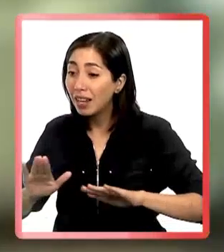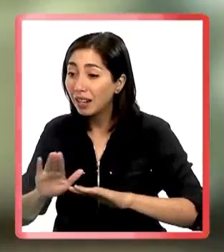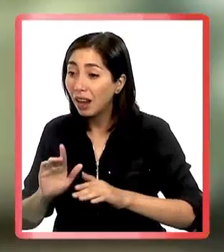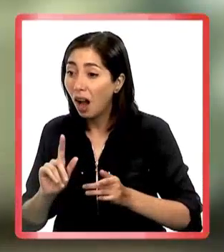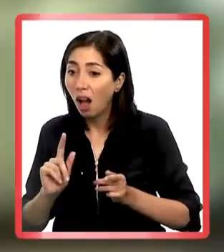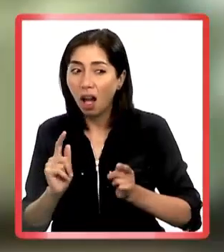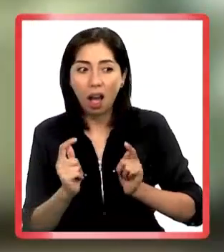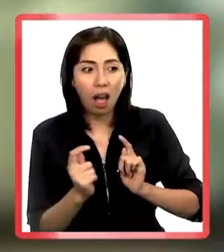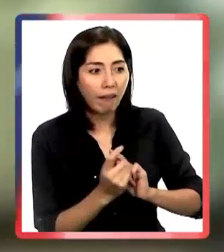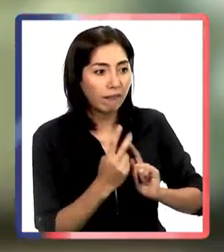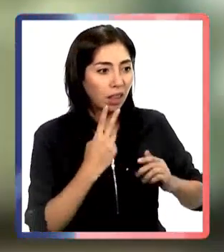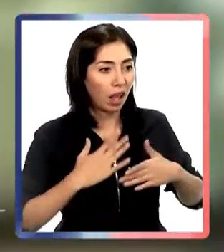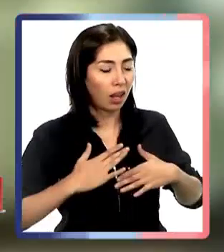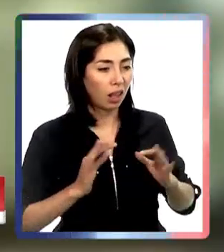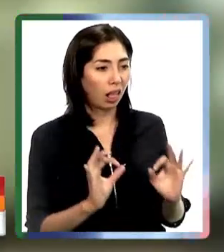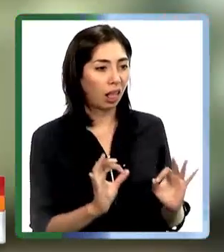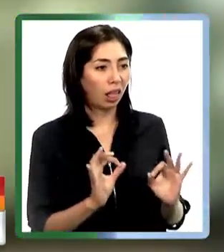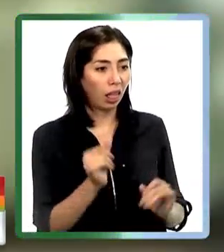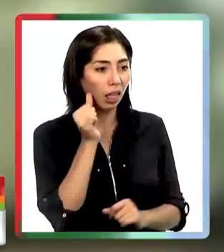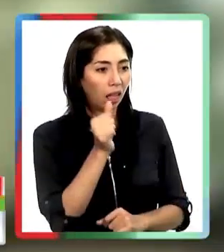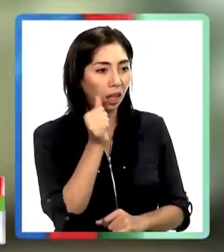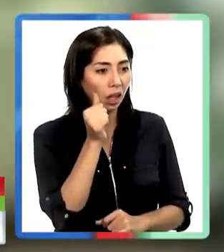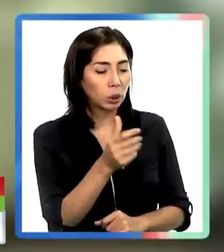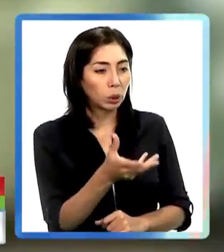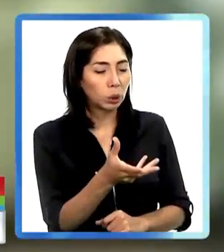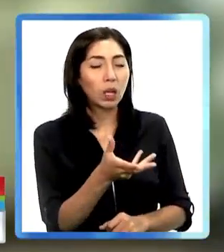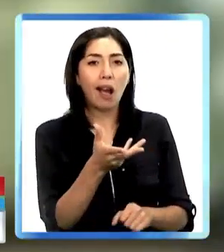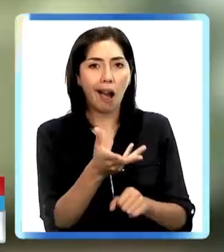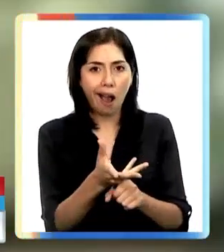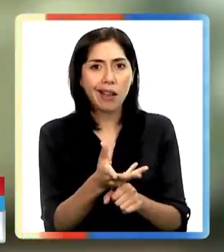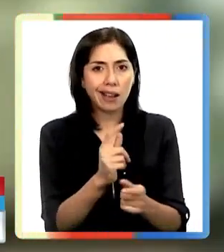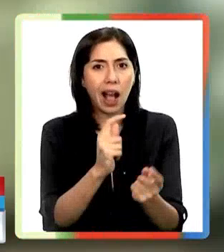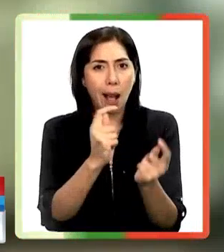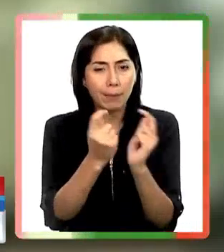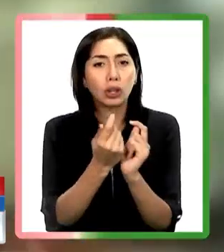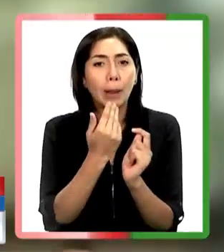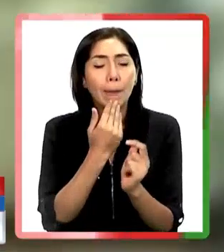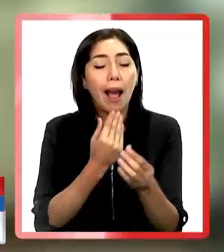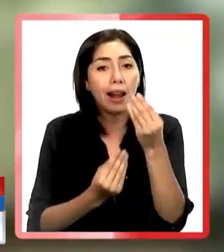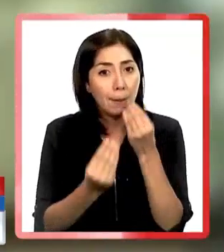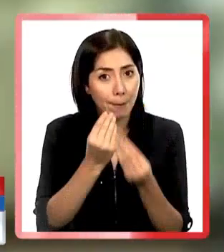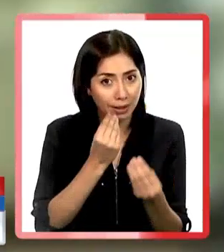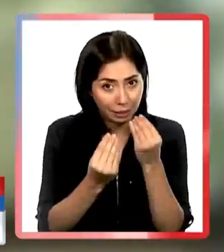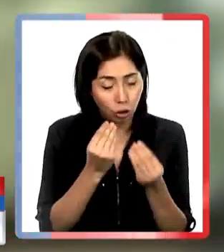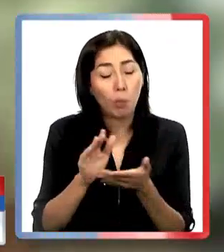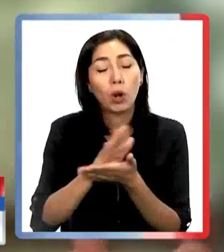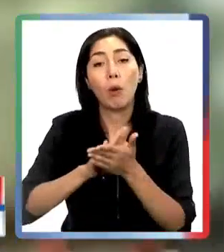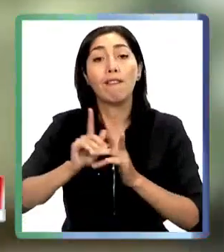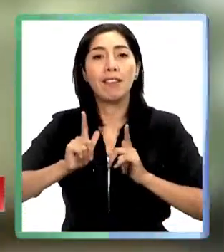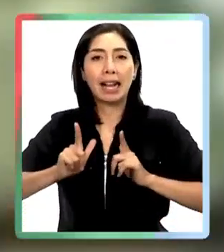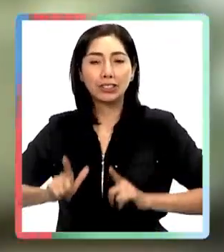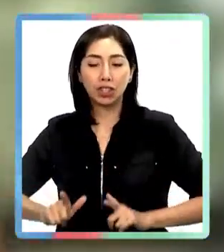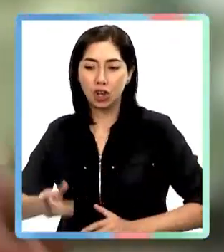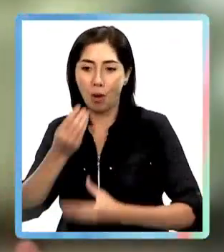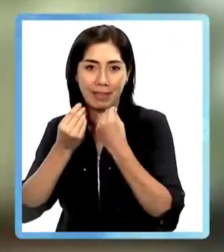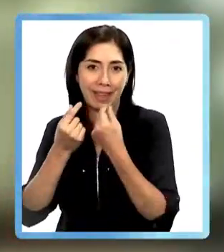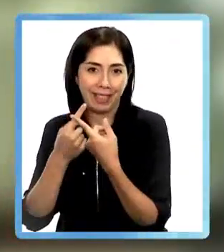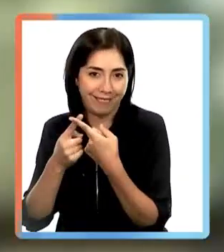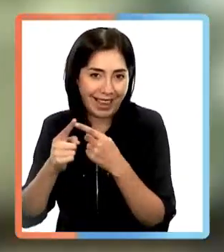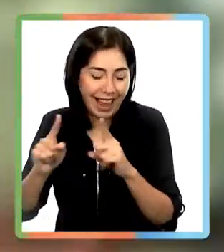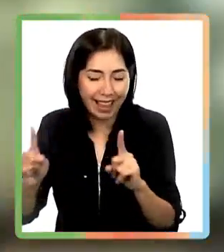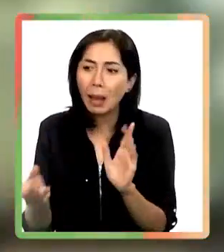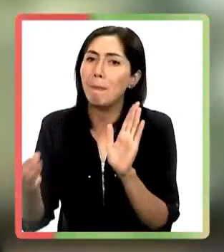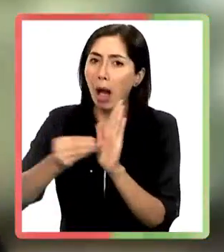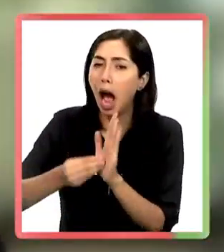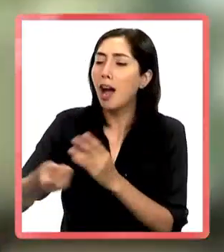la vida cotidiana también muchas veces implica cambios en nuestra alimentación. En vacaciones comemos